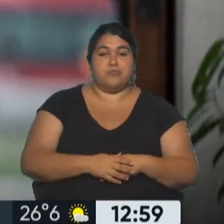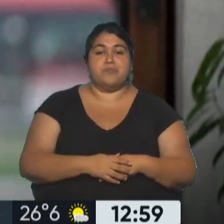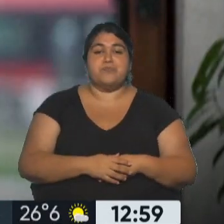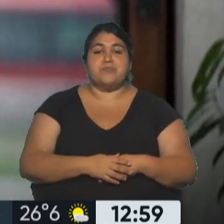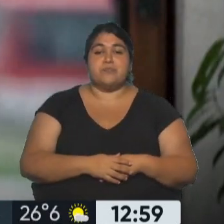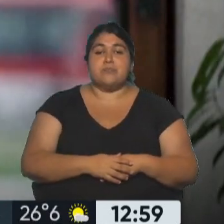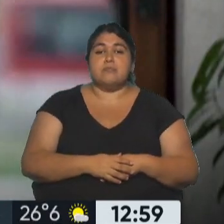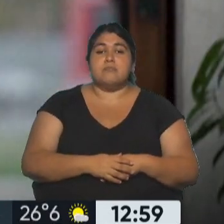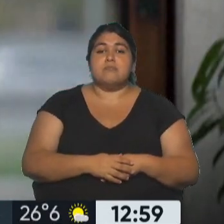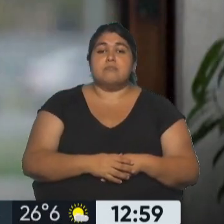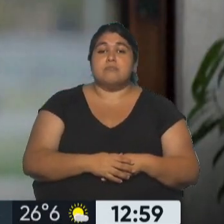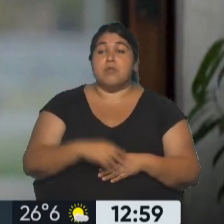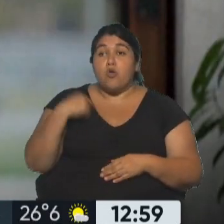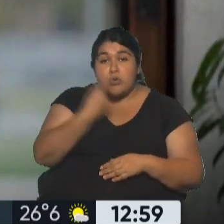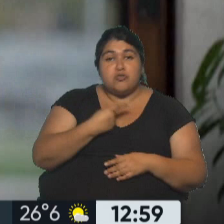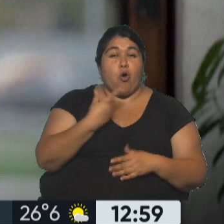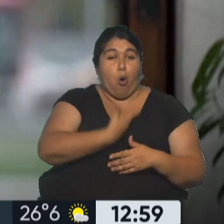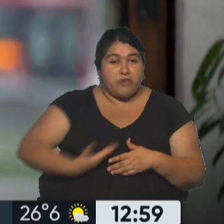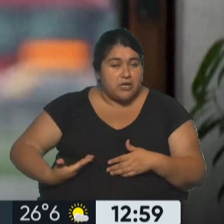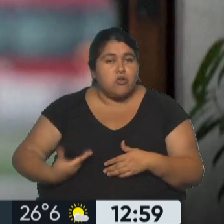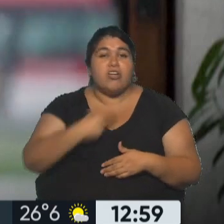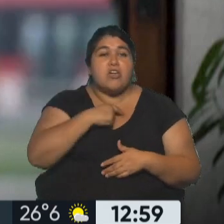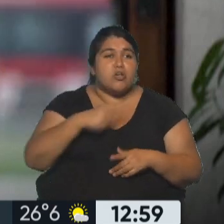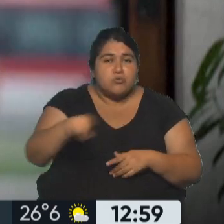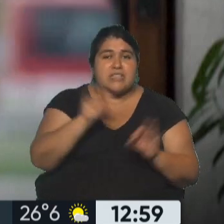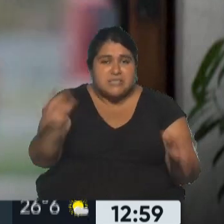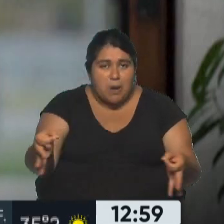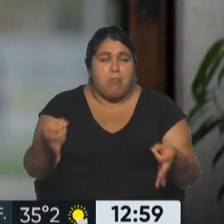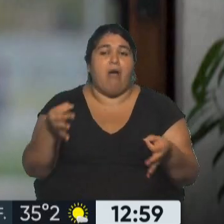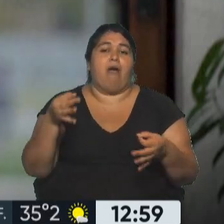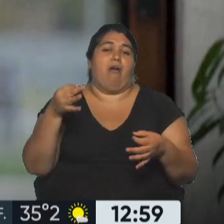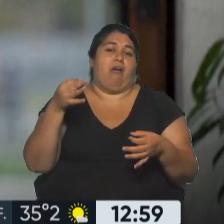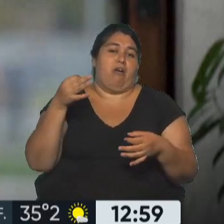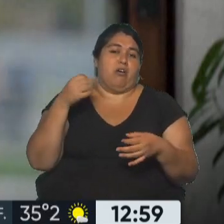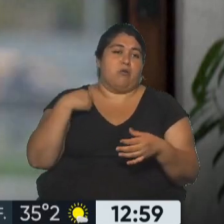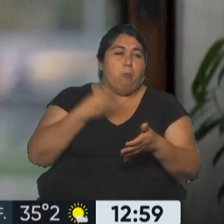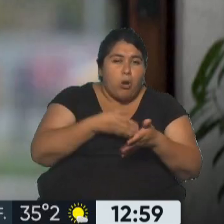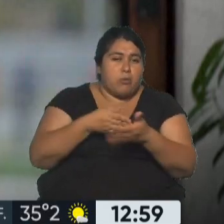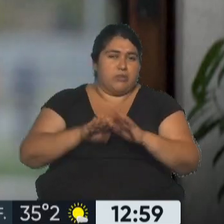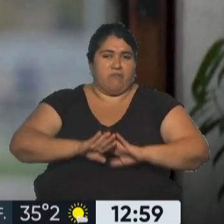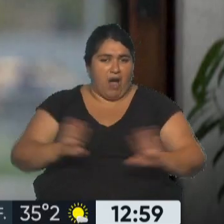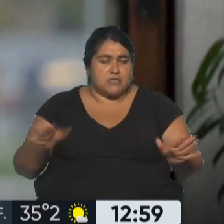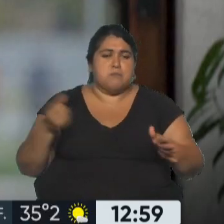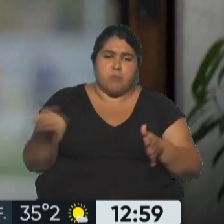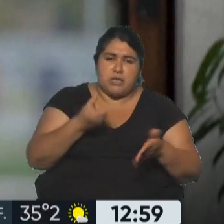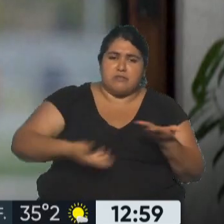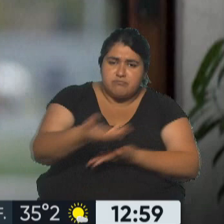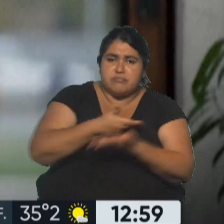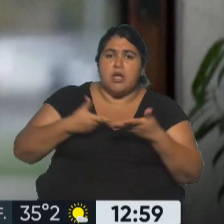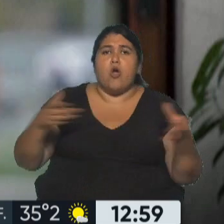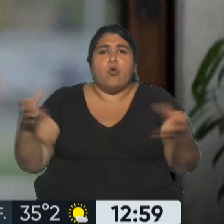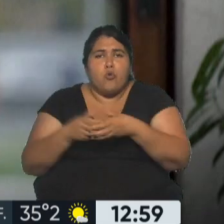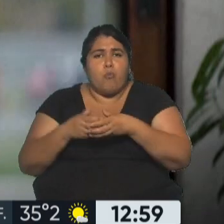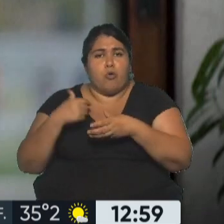que está en la voluntad de nuestro gobierno construir esos puentes y no dinamitarlos, con sectores políticos que no piensan